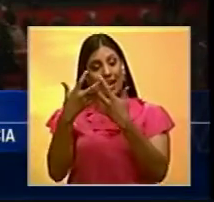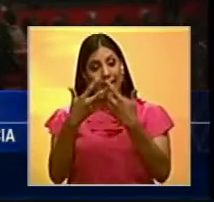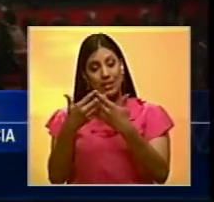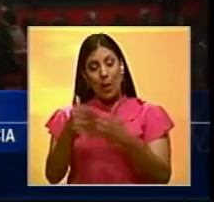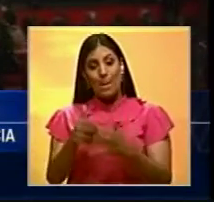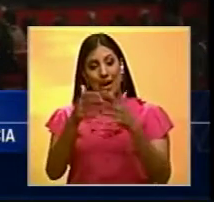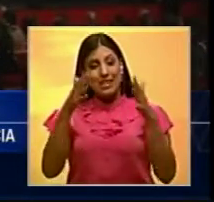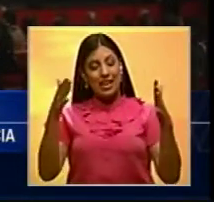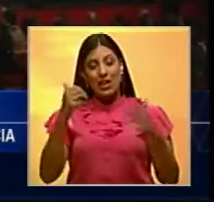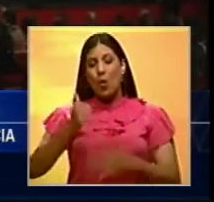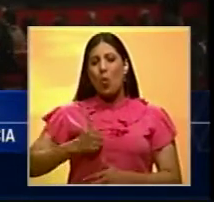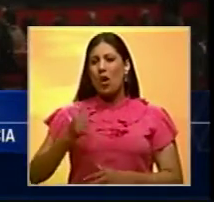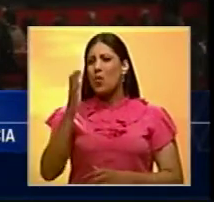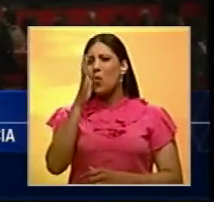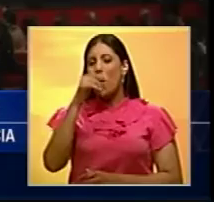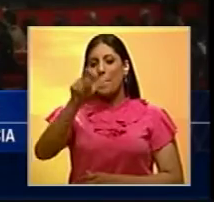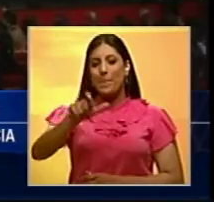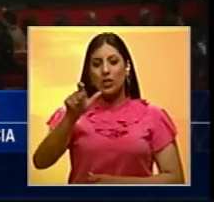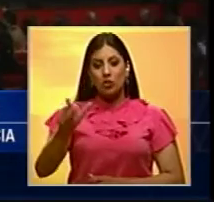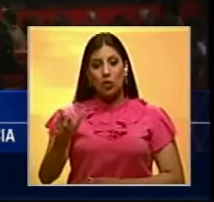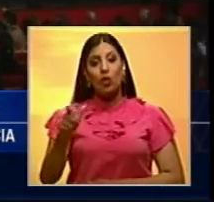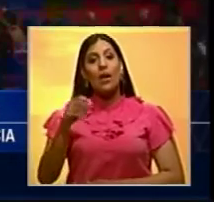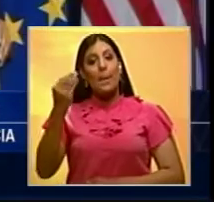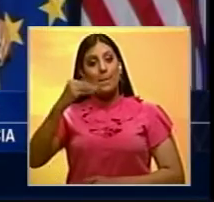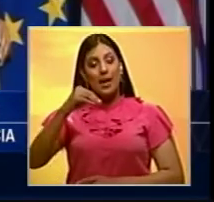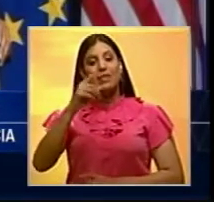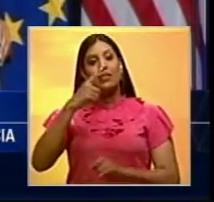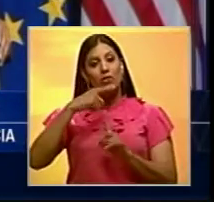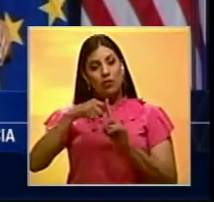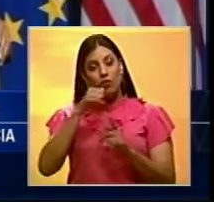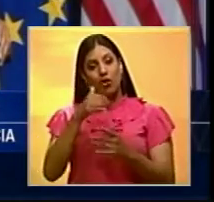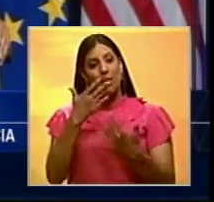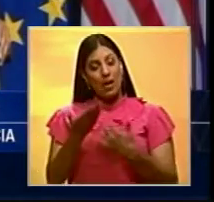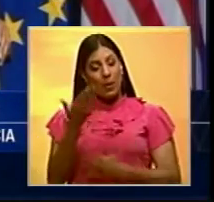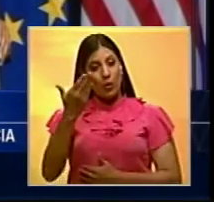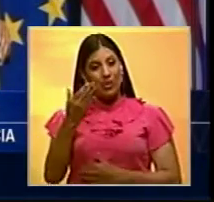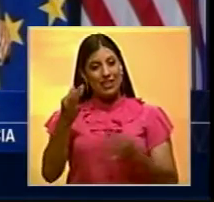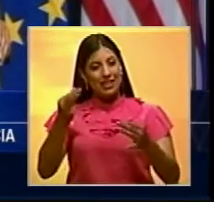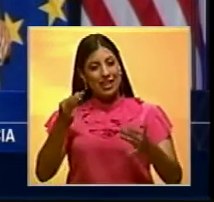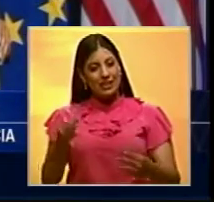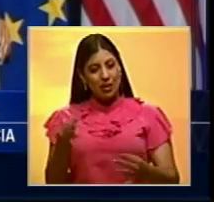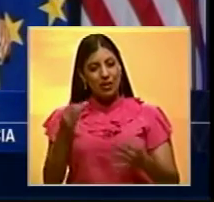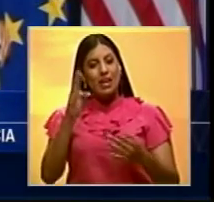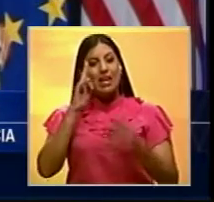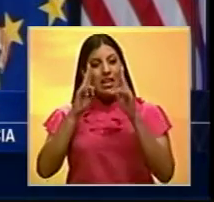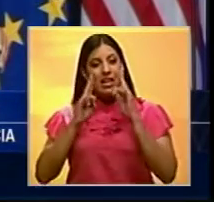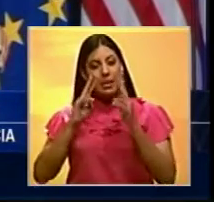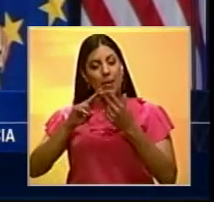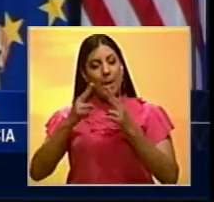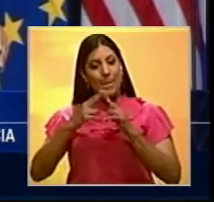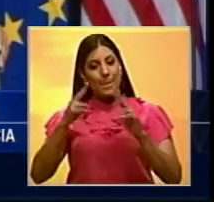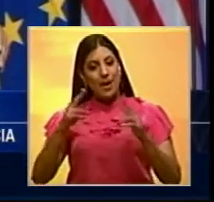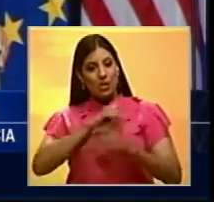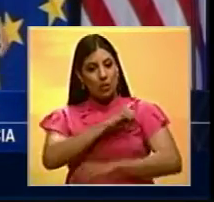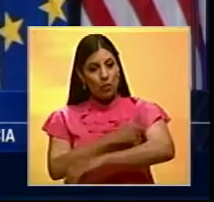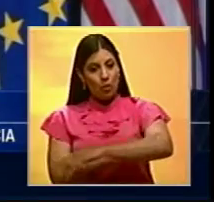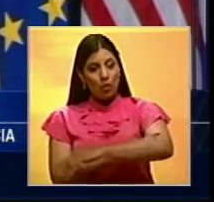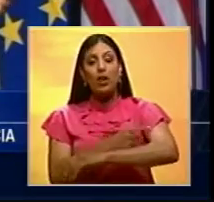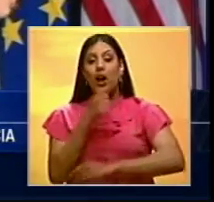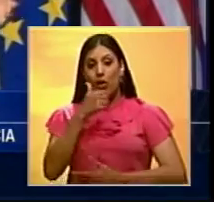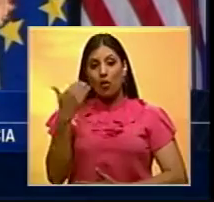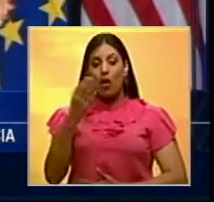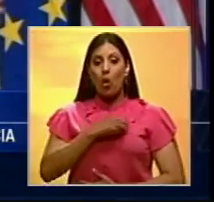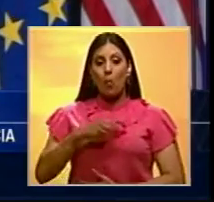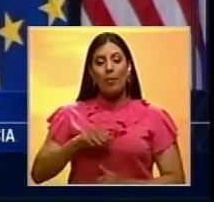más grande que cualquier persona. Añadió que a su juicio es importante garantizar una transición pacífica del poder. El